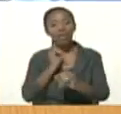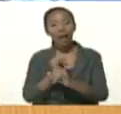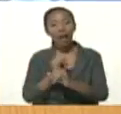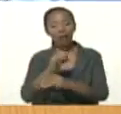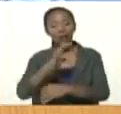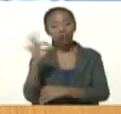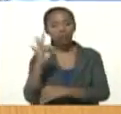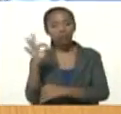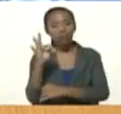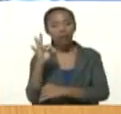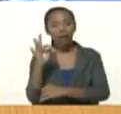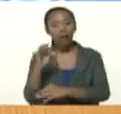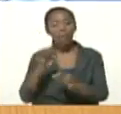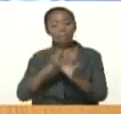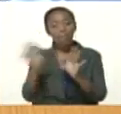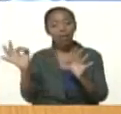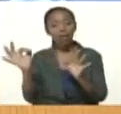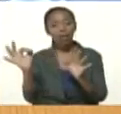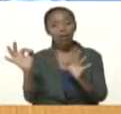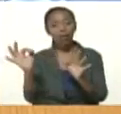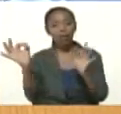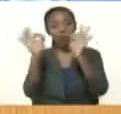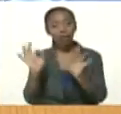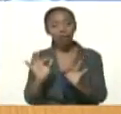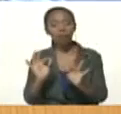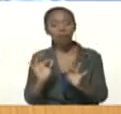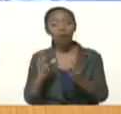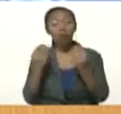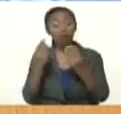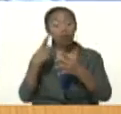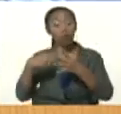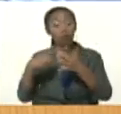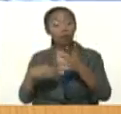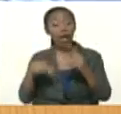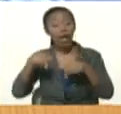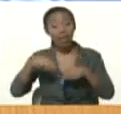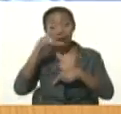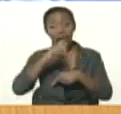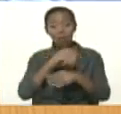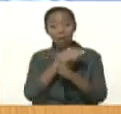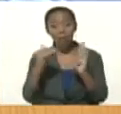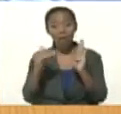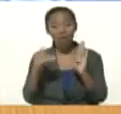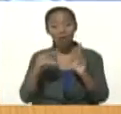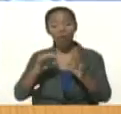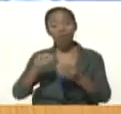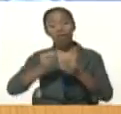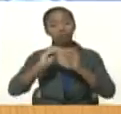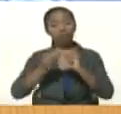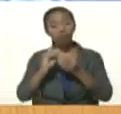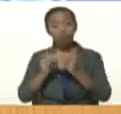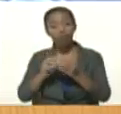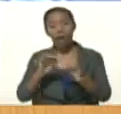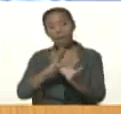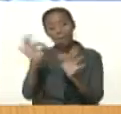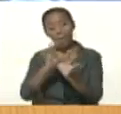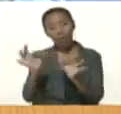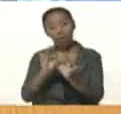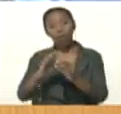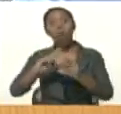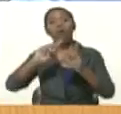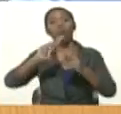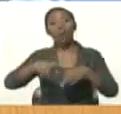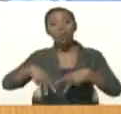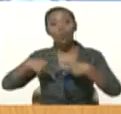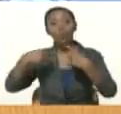y el petro en particular. Y hay muchas cosas, bueno, que durante este año y medio de creación del petro hemos ido dándole una vuelta